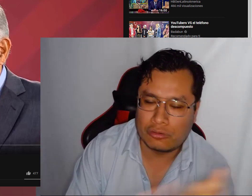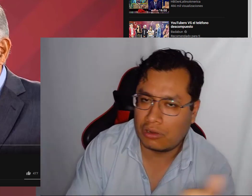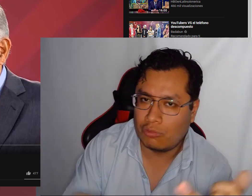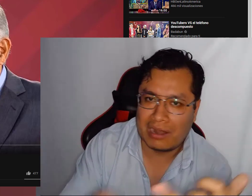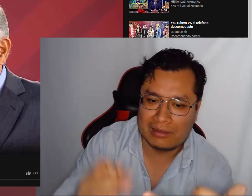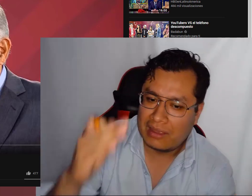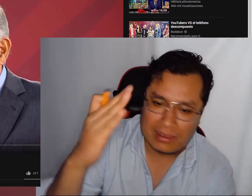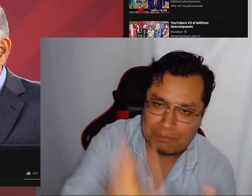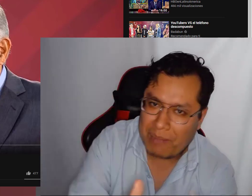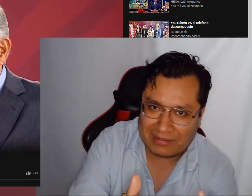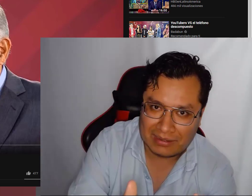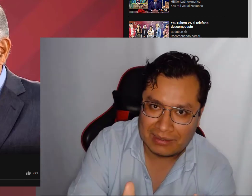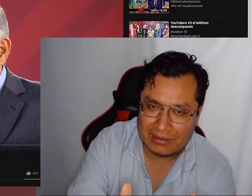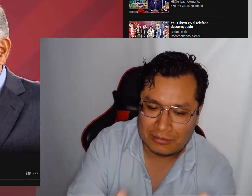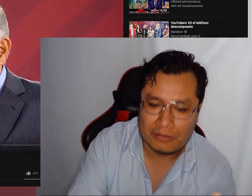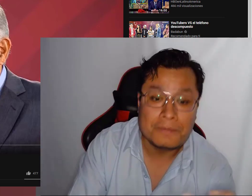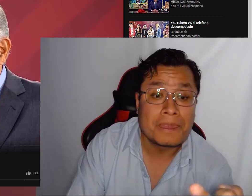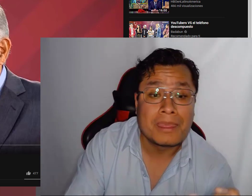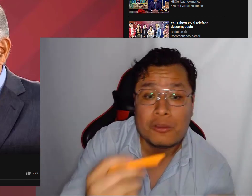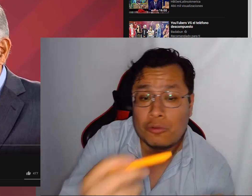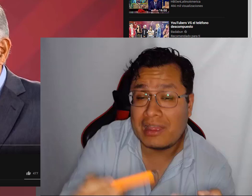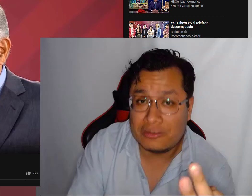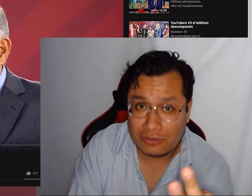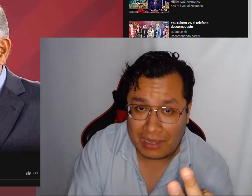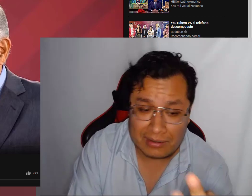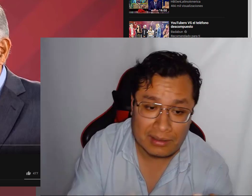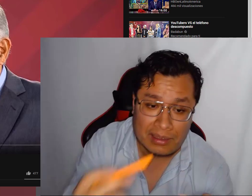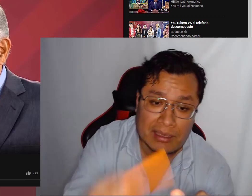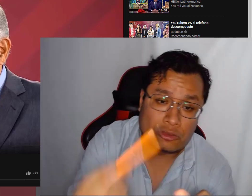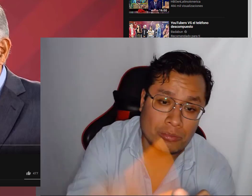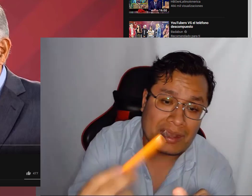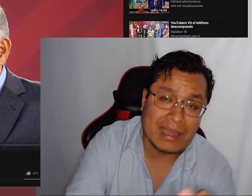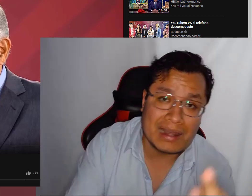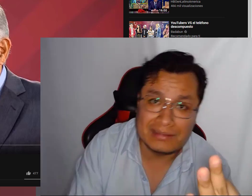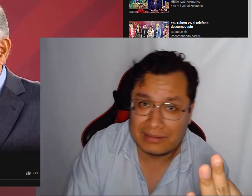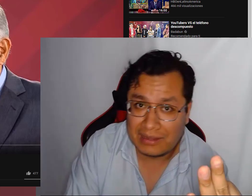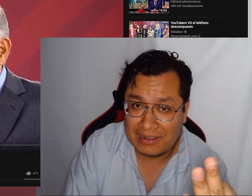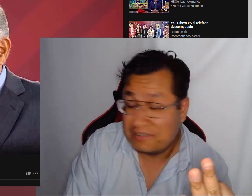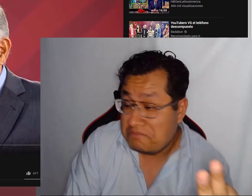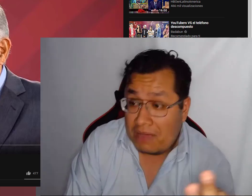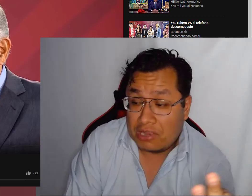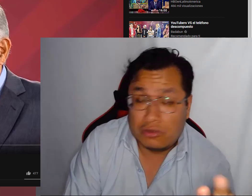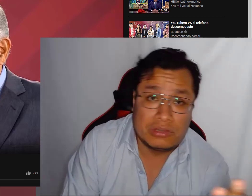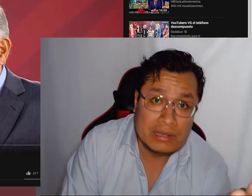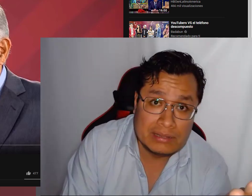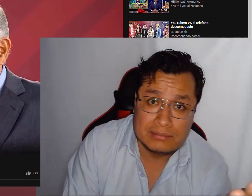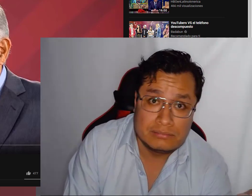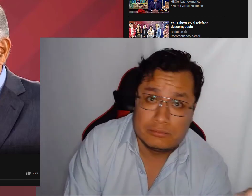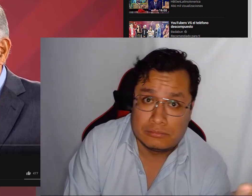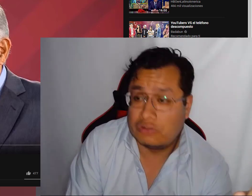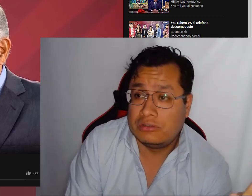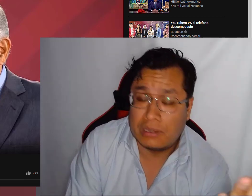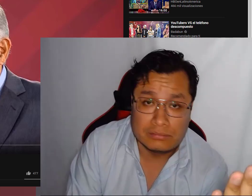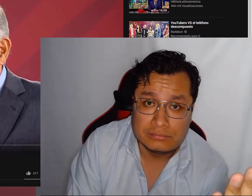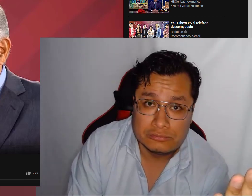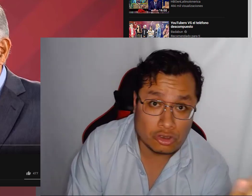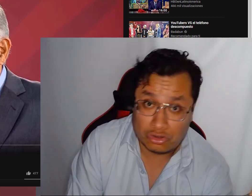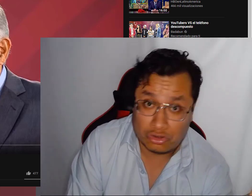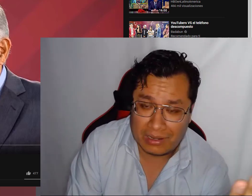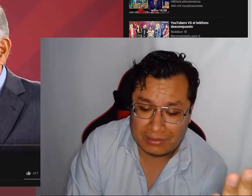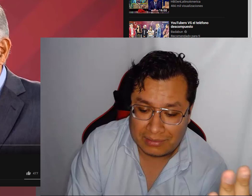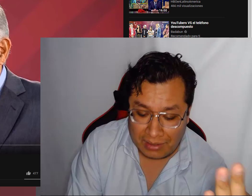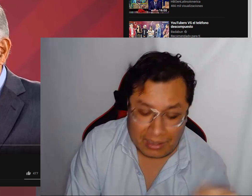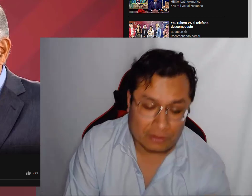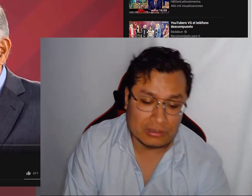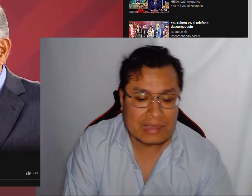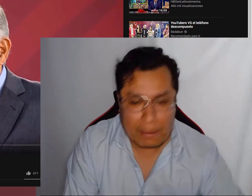como las curriculares base no un adicional que tuviera clases de inglés la verdad en los inglés soy sincero yo